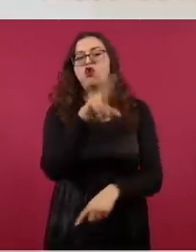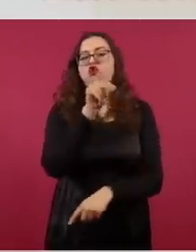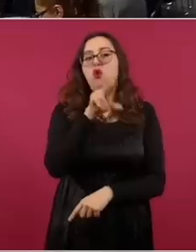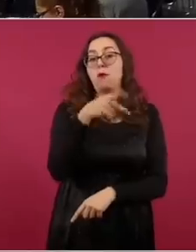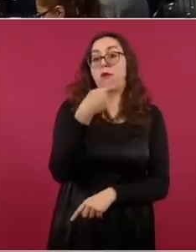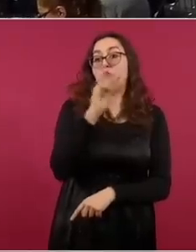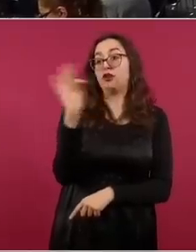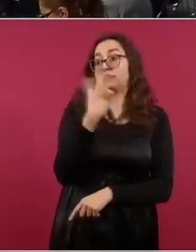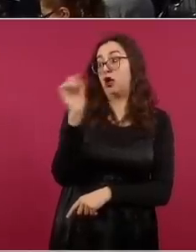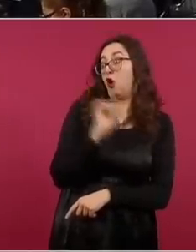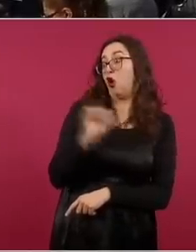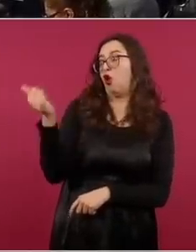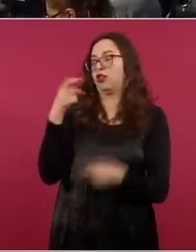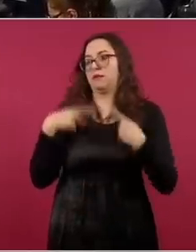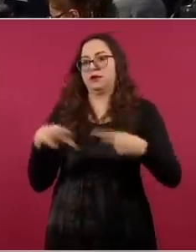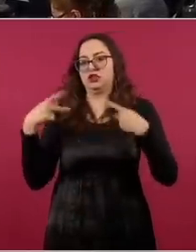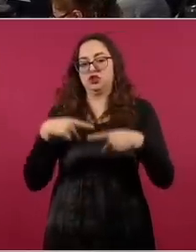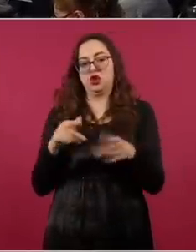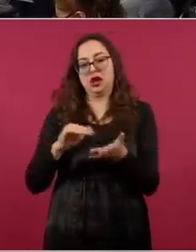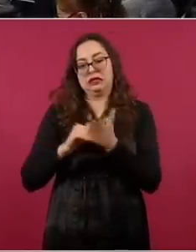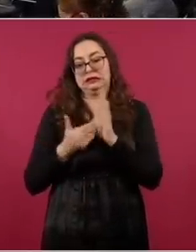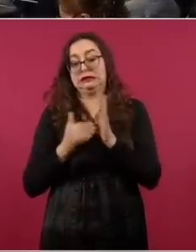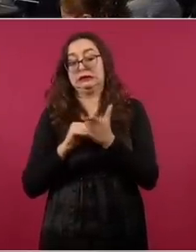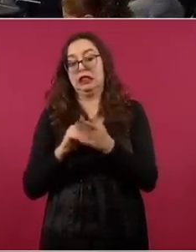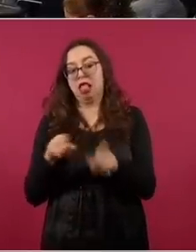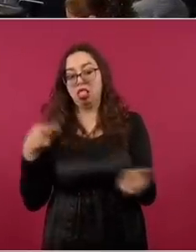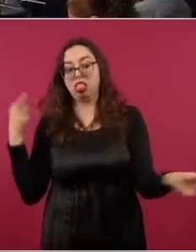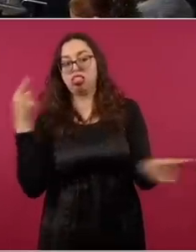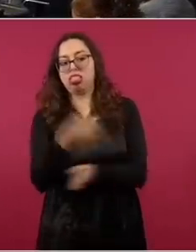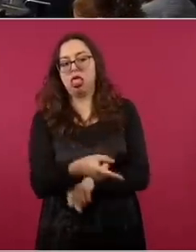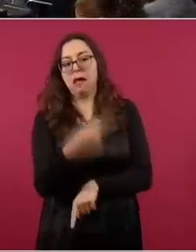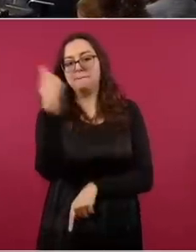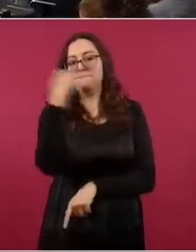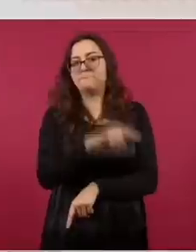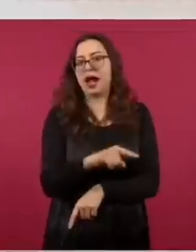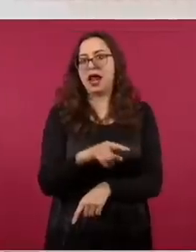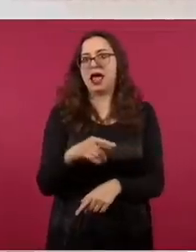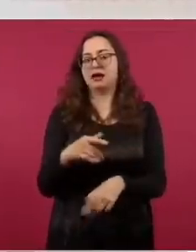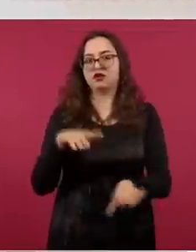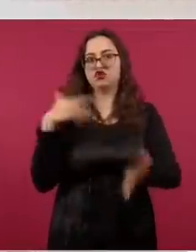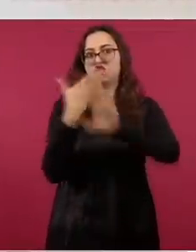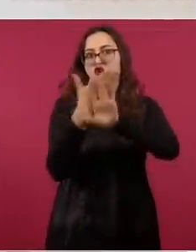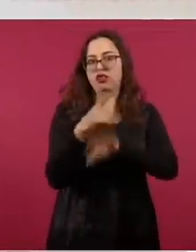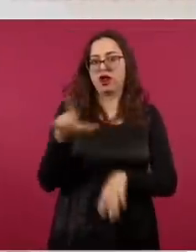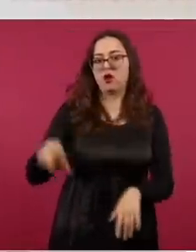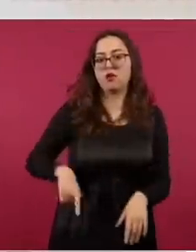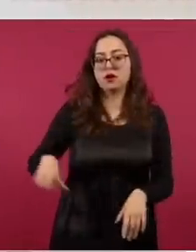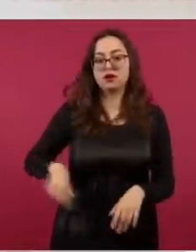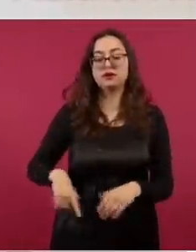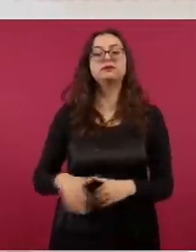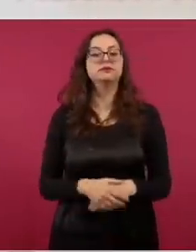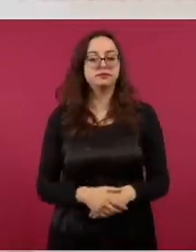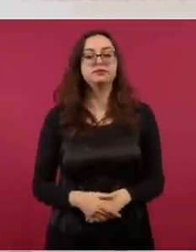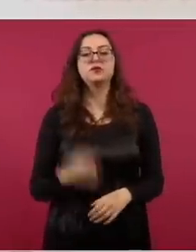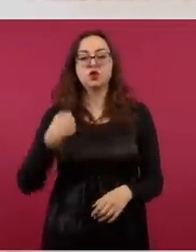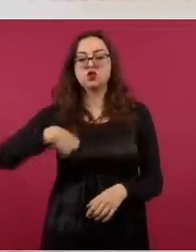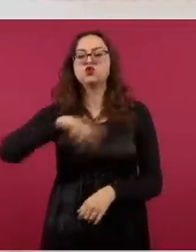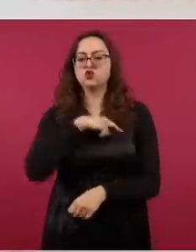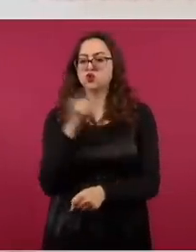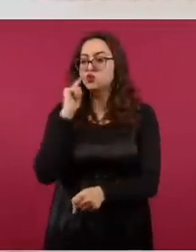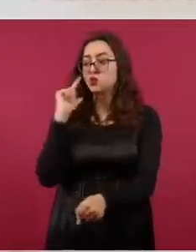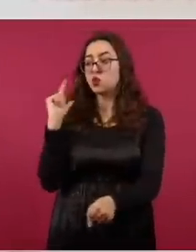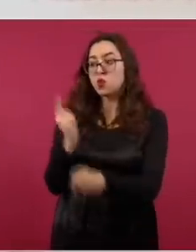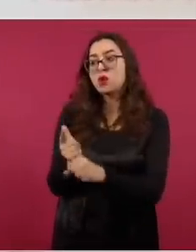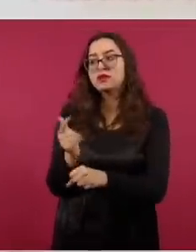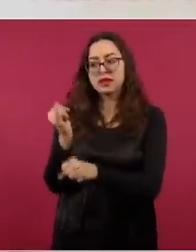el gobierno lo vamos a denunciar si tenemos las pruebas Porque además no